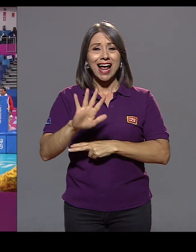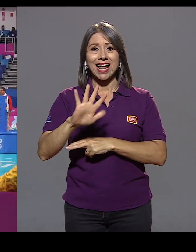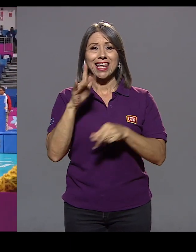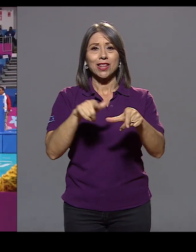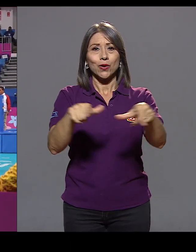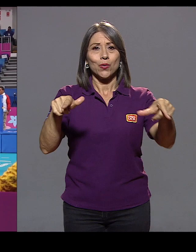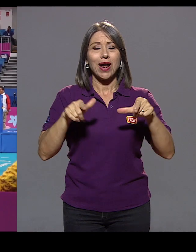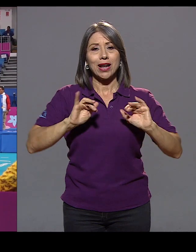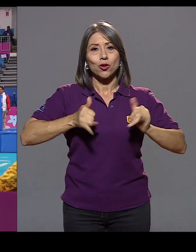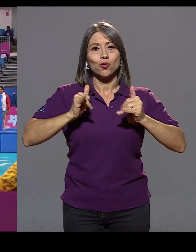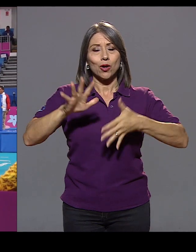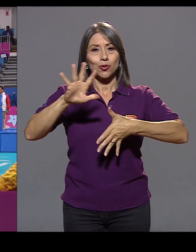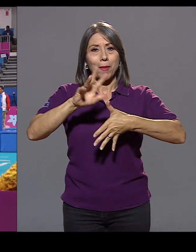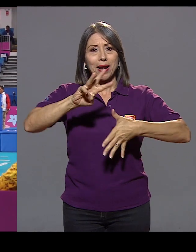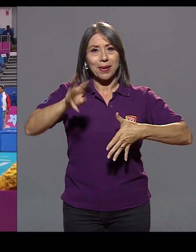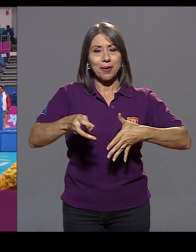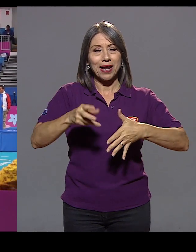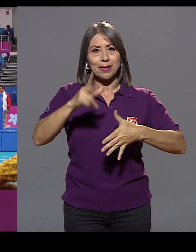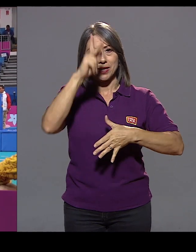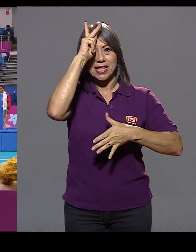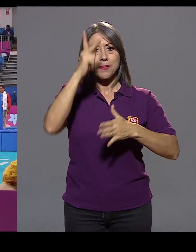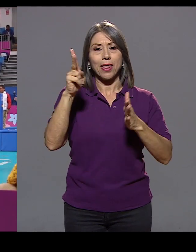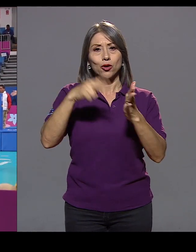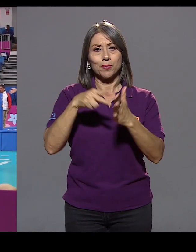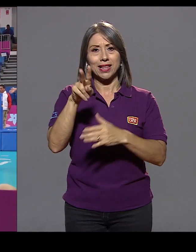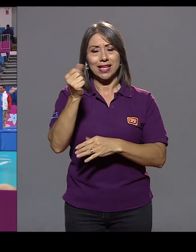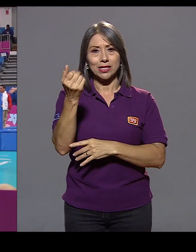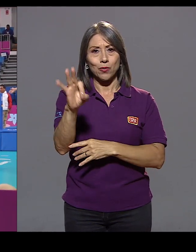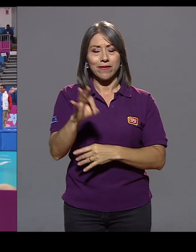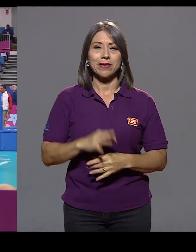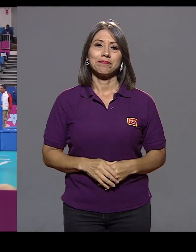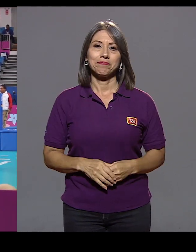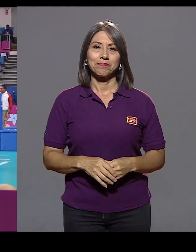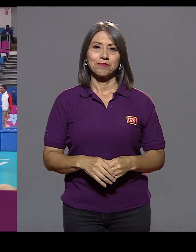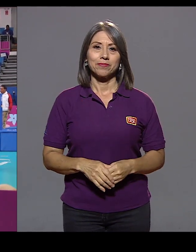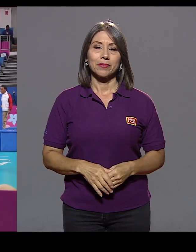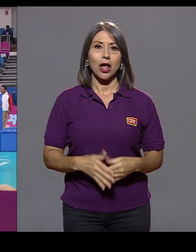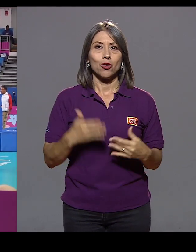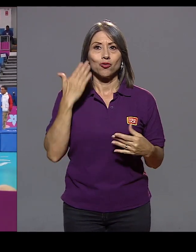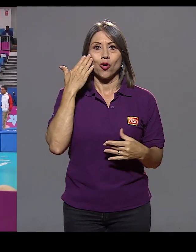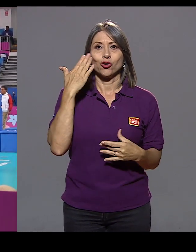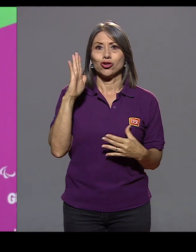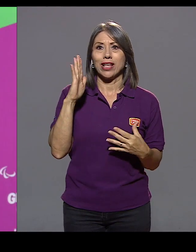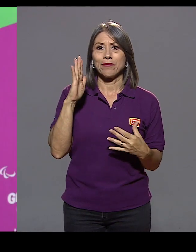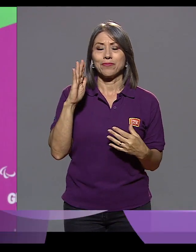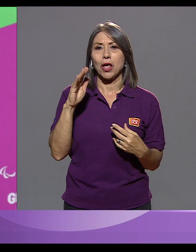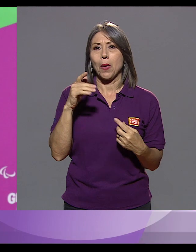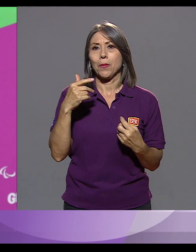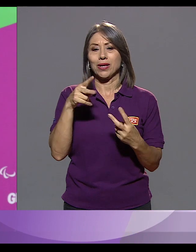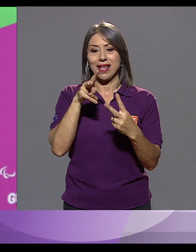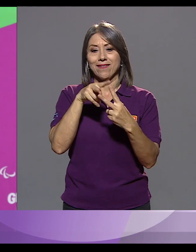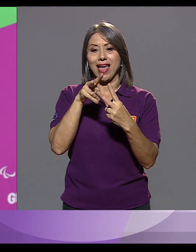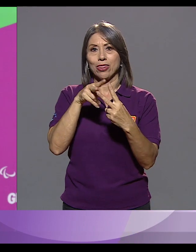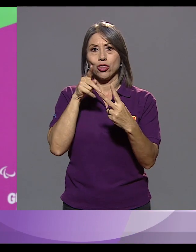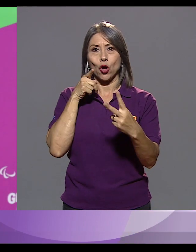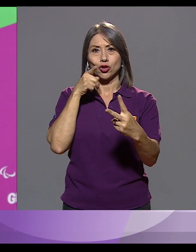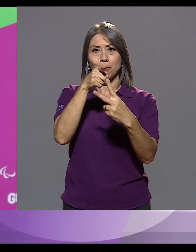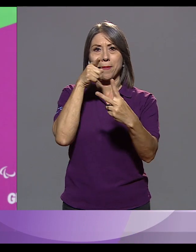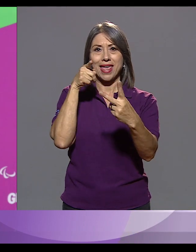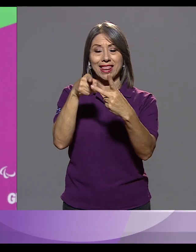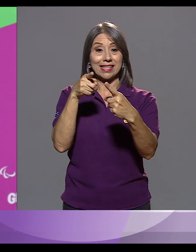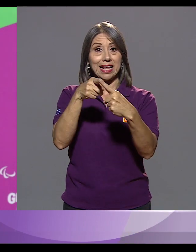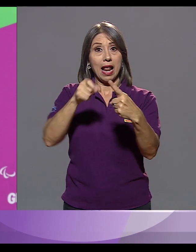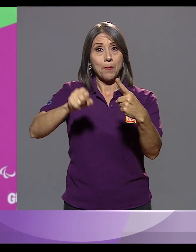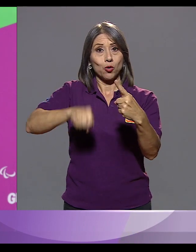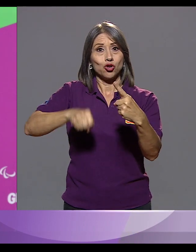quinta posición de los Juegos para Panamericanos Lima 2019. Nos habíamos planteado dos metas. La meta posible,